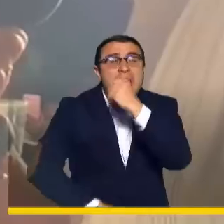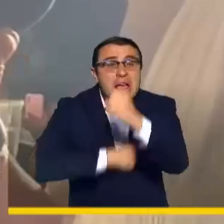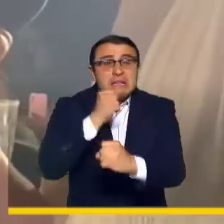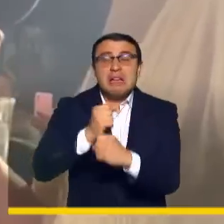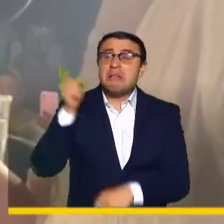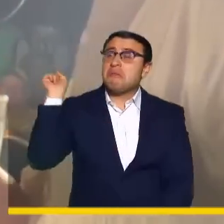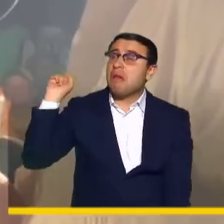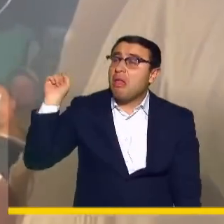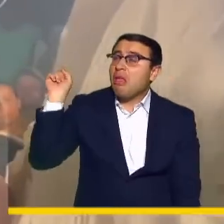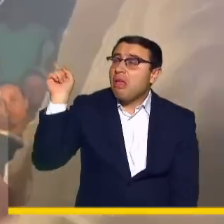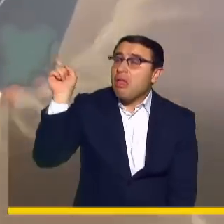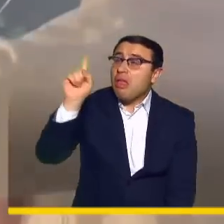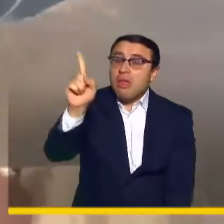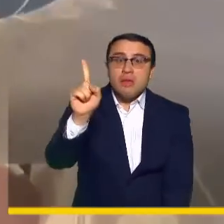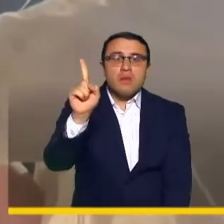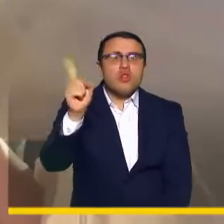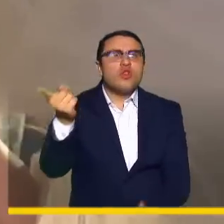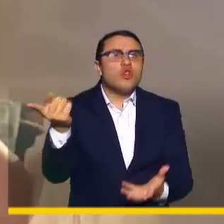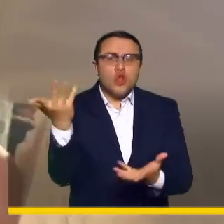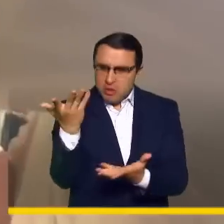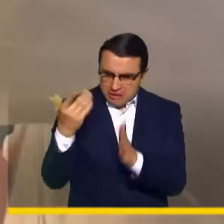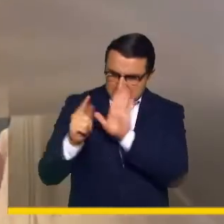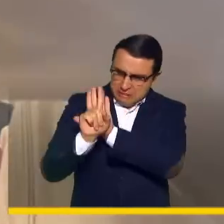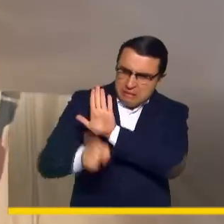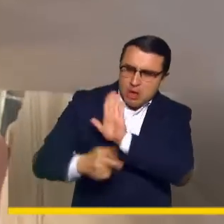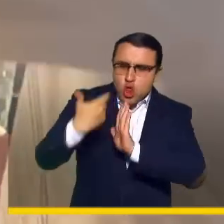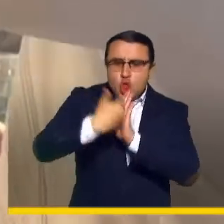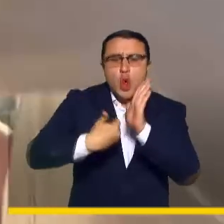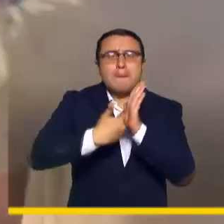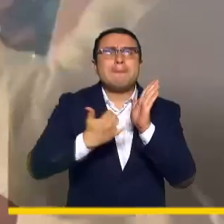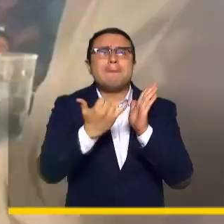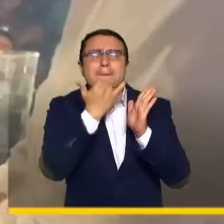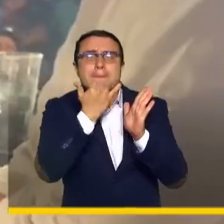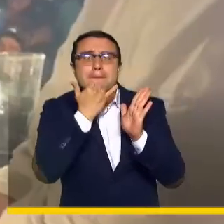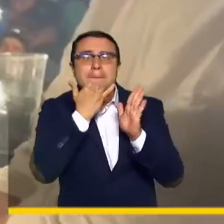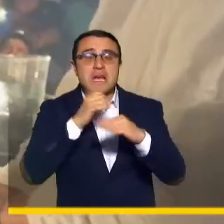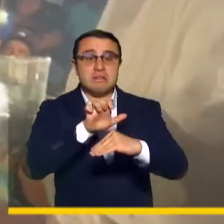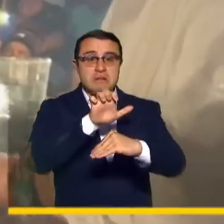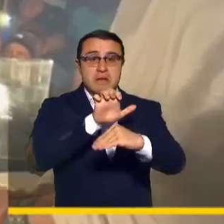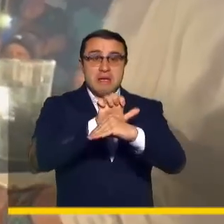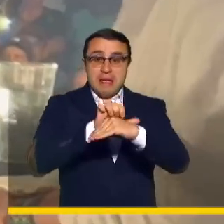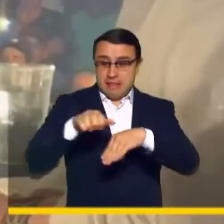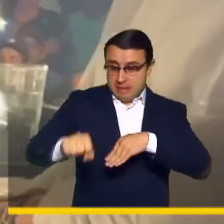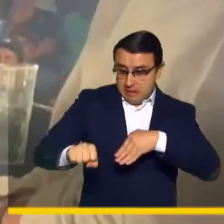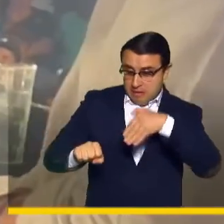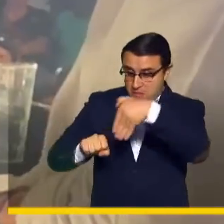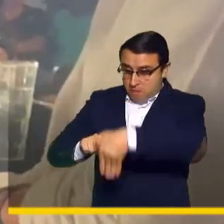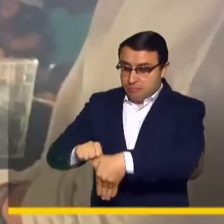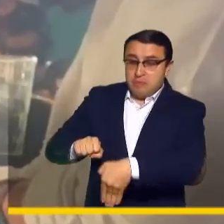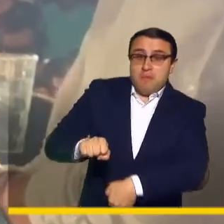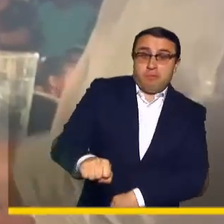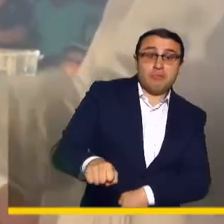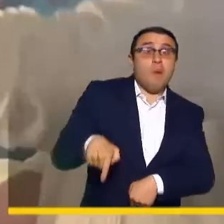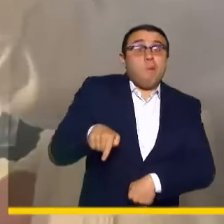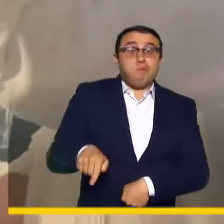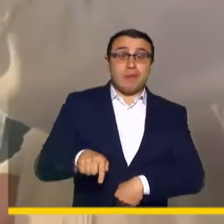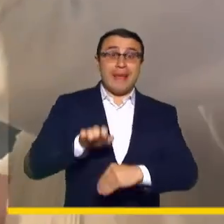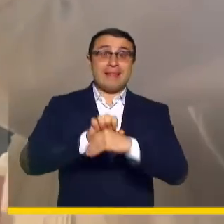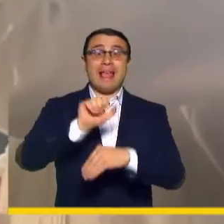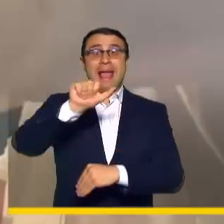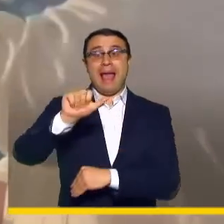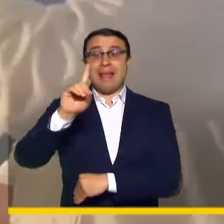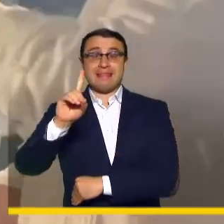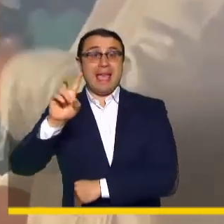Por ejemplo, en una gaveta de una de las oficinas de la entidad que usted hoy dirige, y